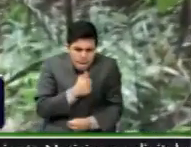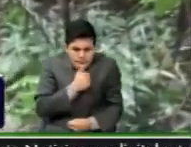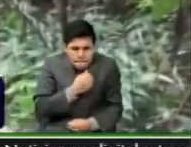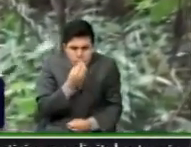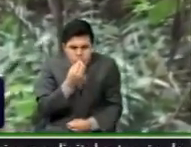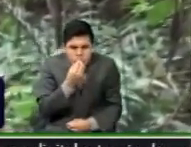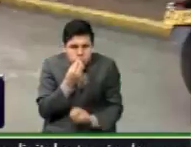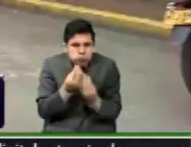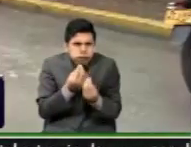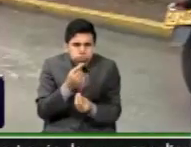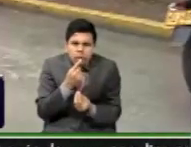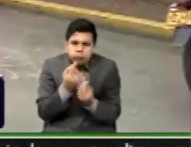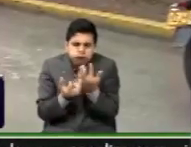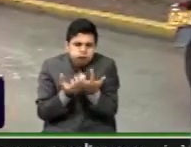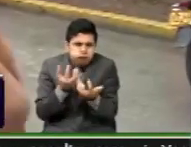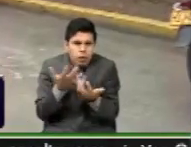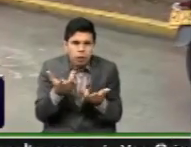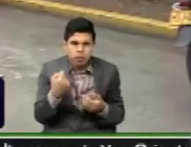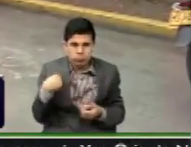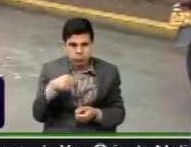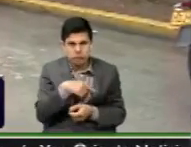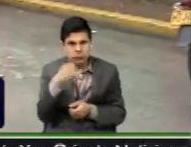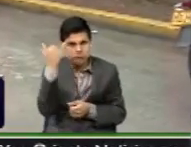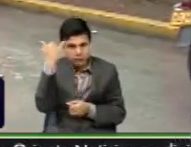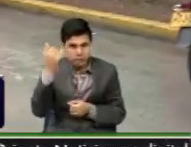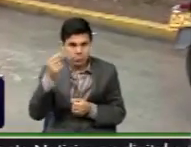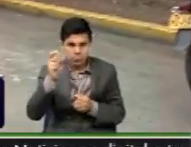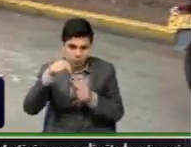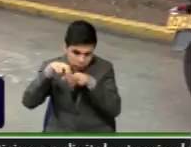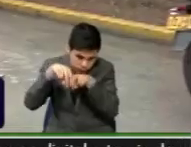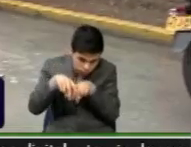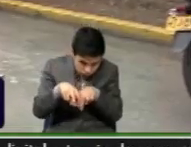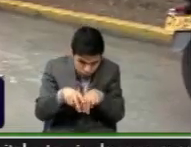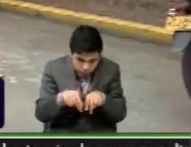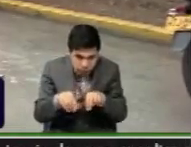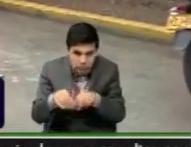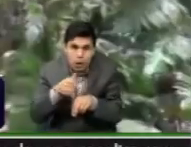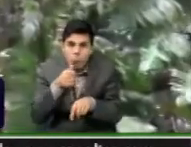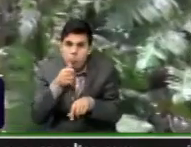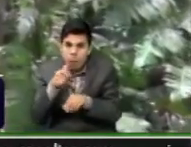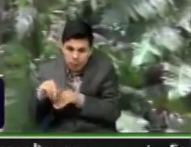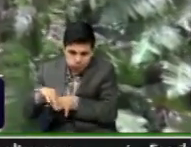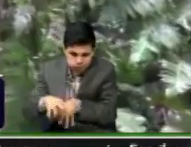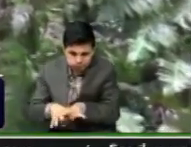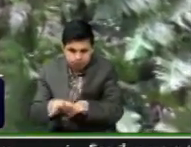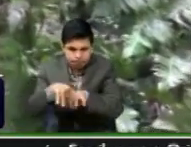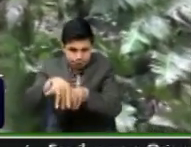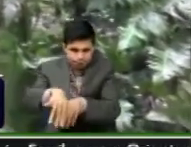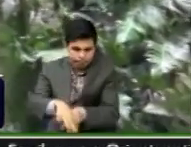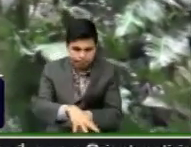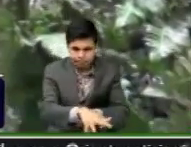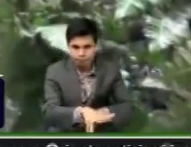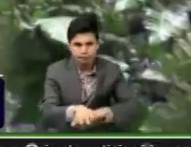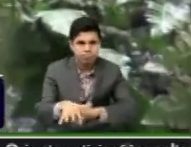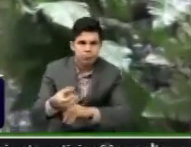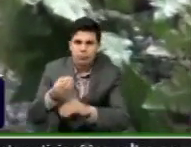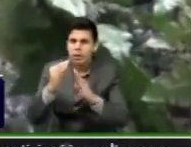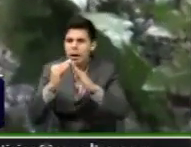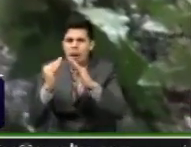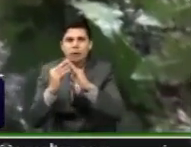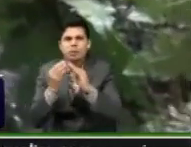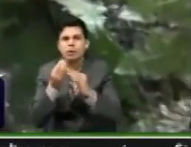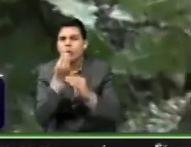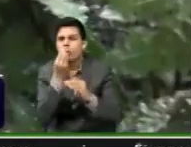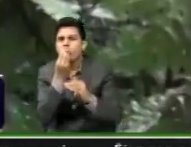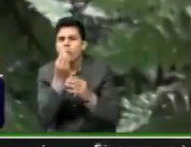prender una fogata. Para sobrevivir, nos tocó bajar una cañada y seguir una quebrada para buscar a ver si conseguíamos unas viviendas o un